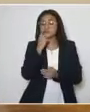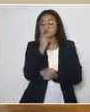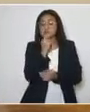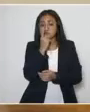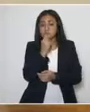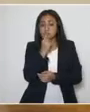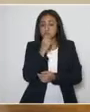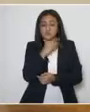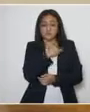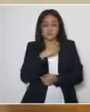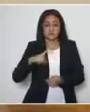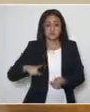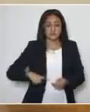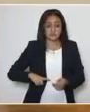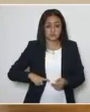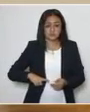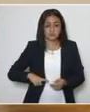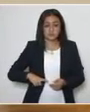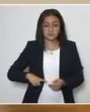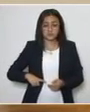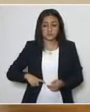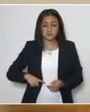policía